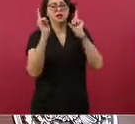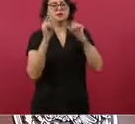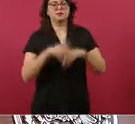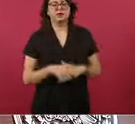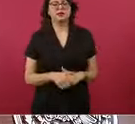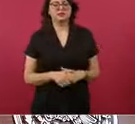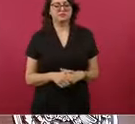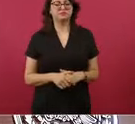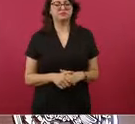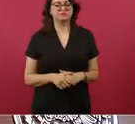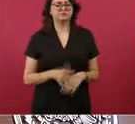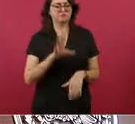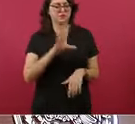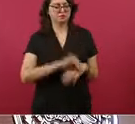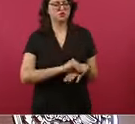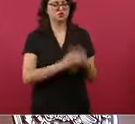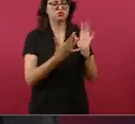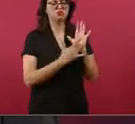les concede la licencia.